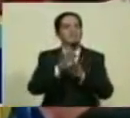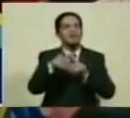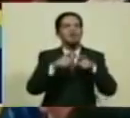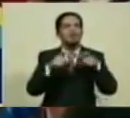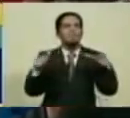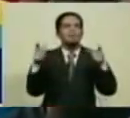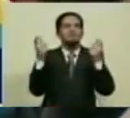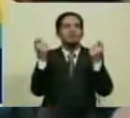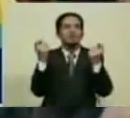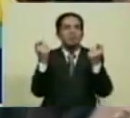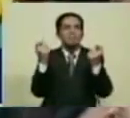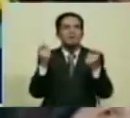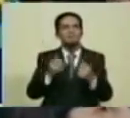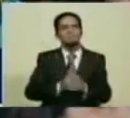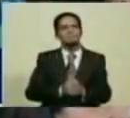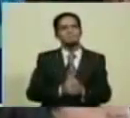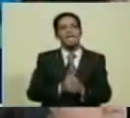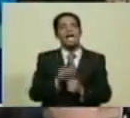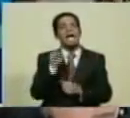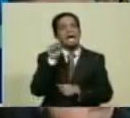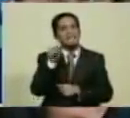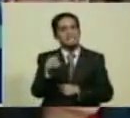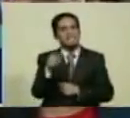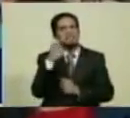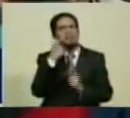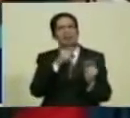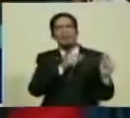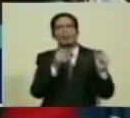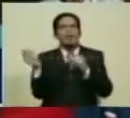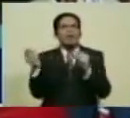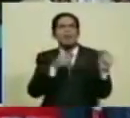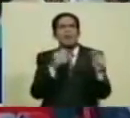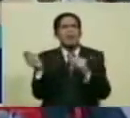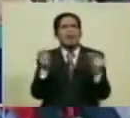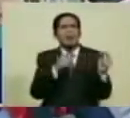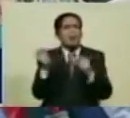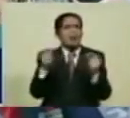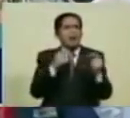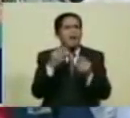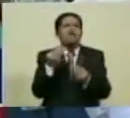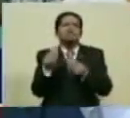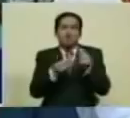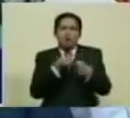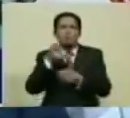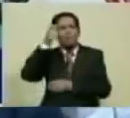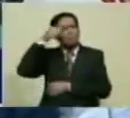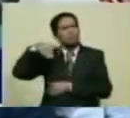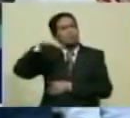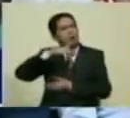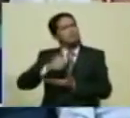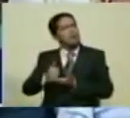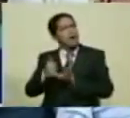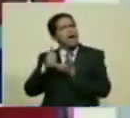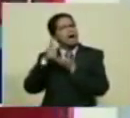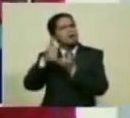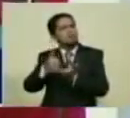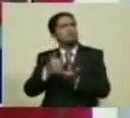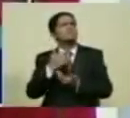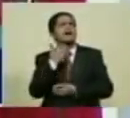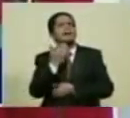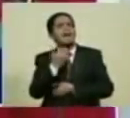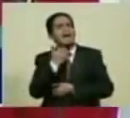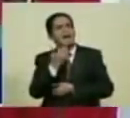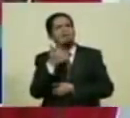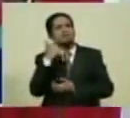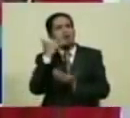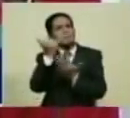económica y prosperidad. Allí tuvimos una gran discusión cómo desde los pueblos y comunidades indígenas también podemos aportar a lo que es